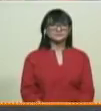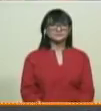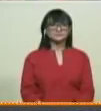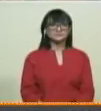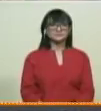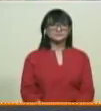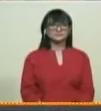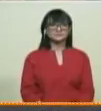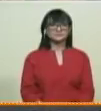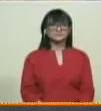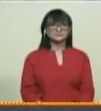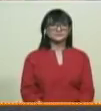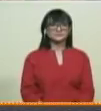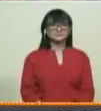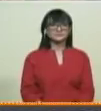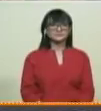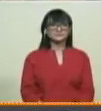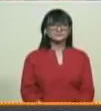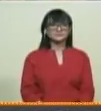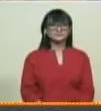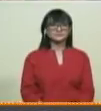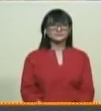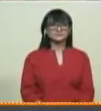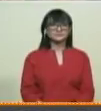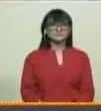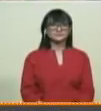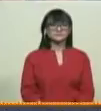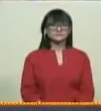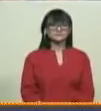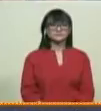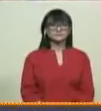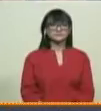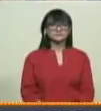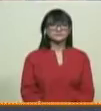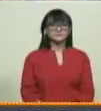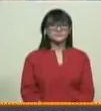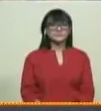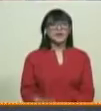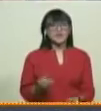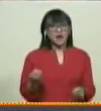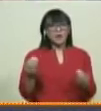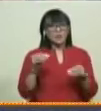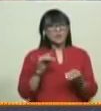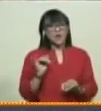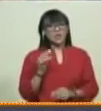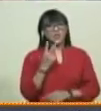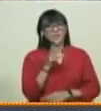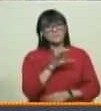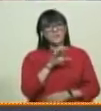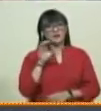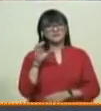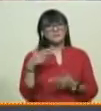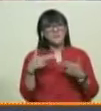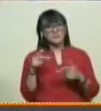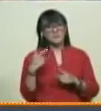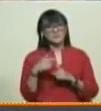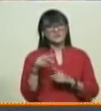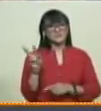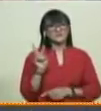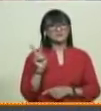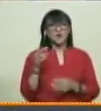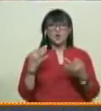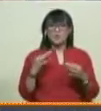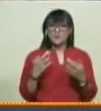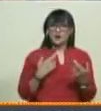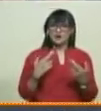se supo que se levantó el embargo entre los dos países después de que se normalizaron